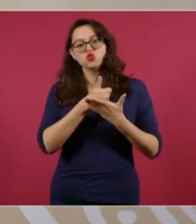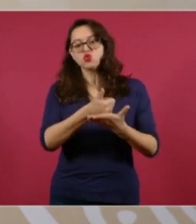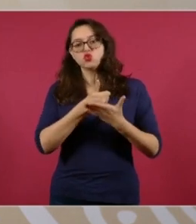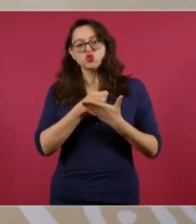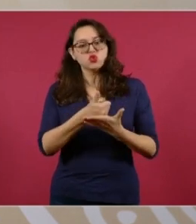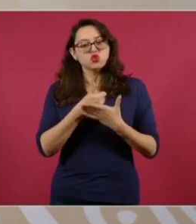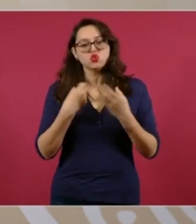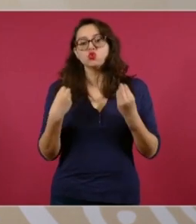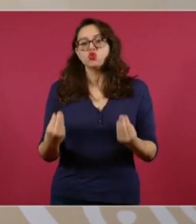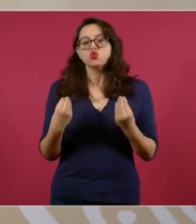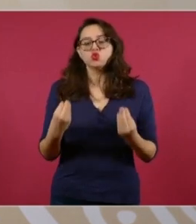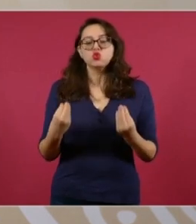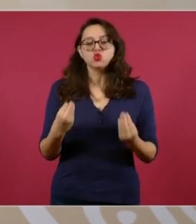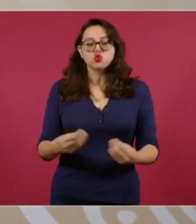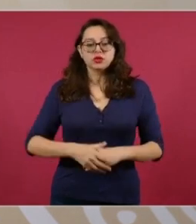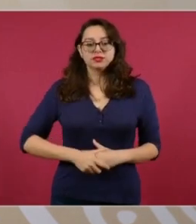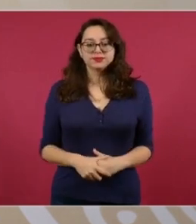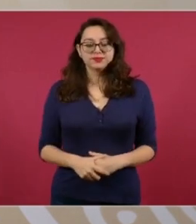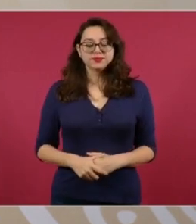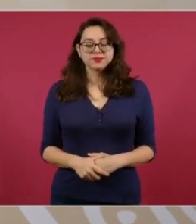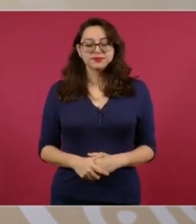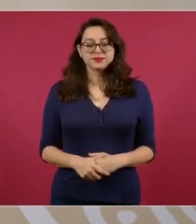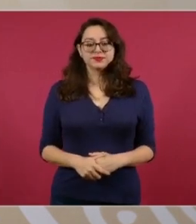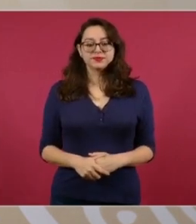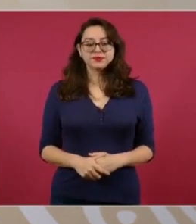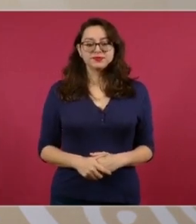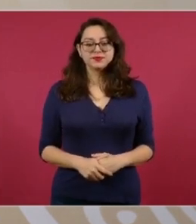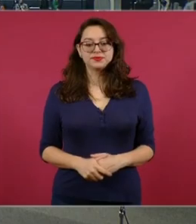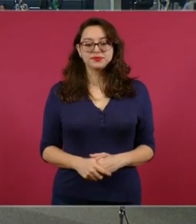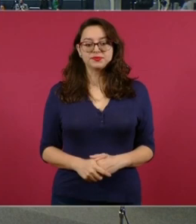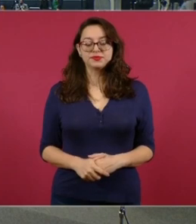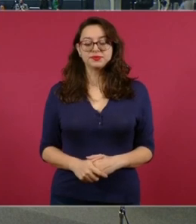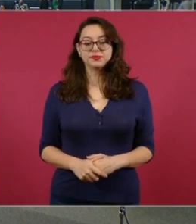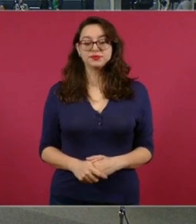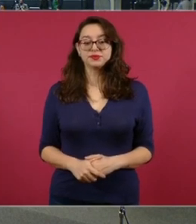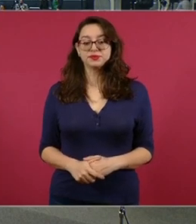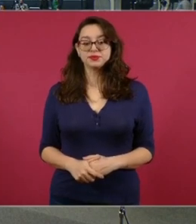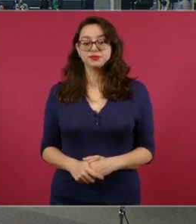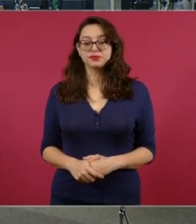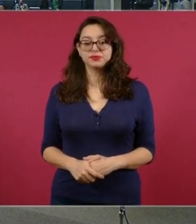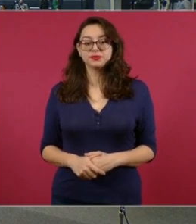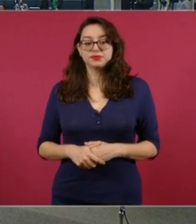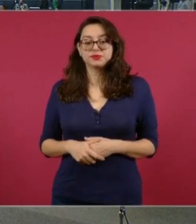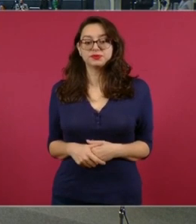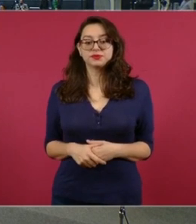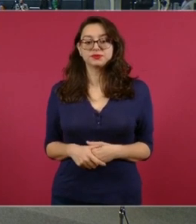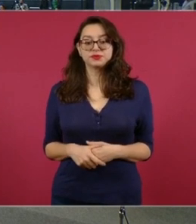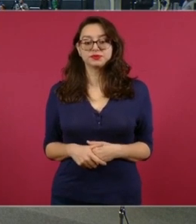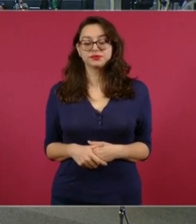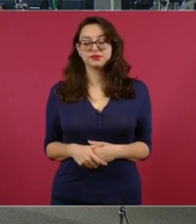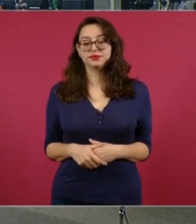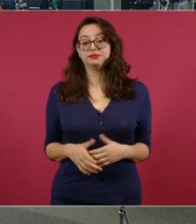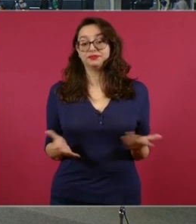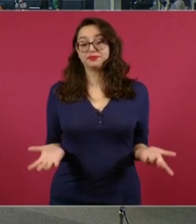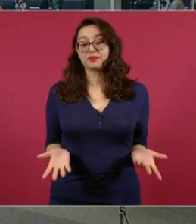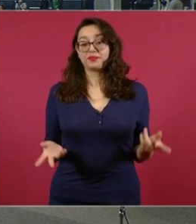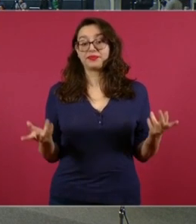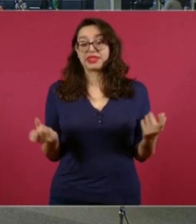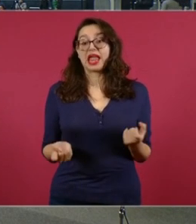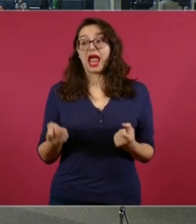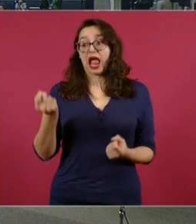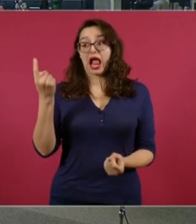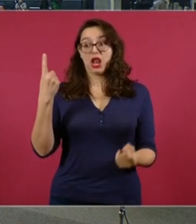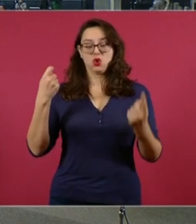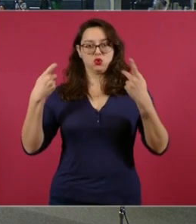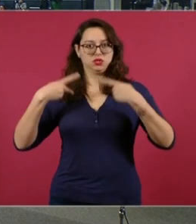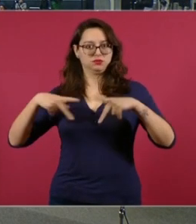¿Saben? Así, para los que les gustan los títulos académicos obtenidos